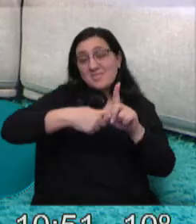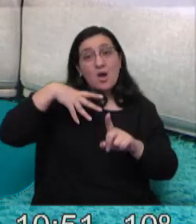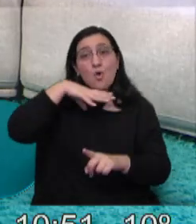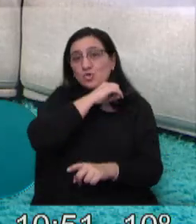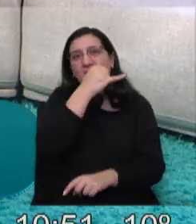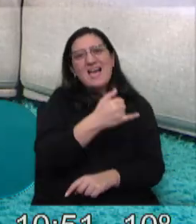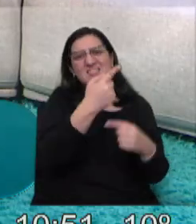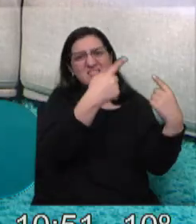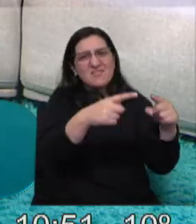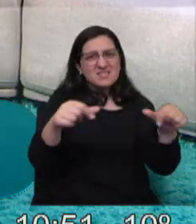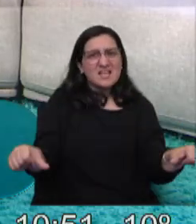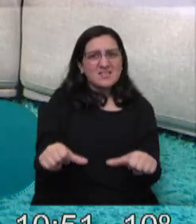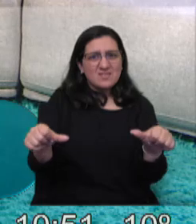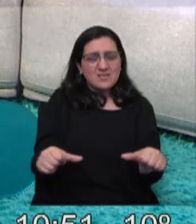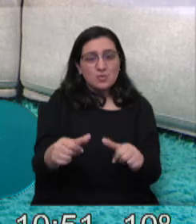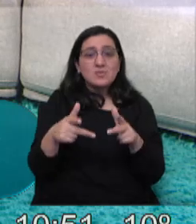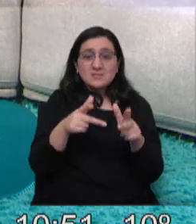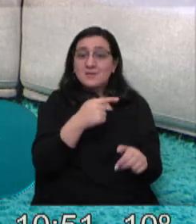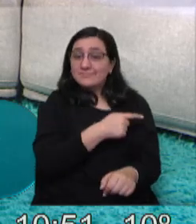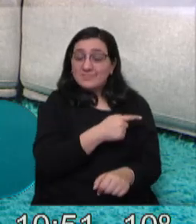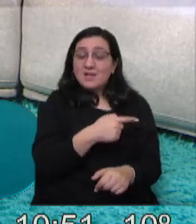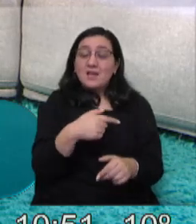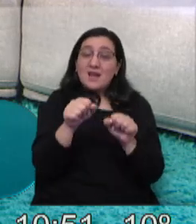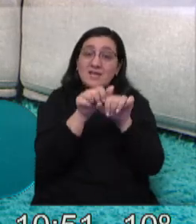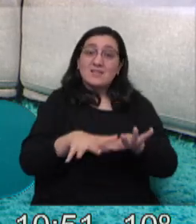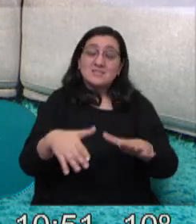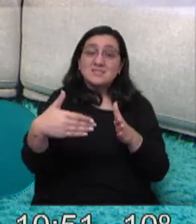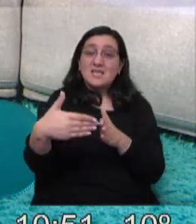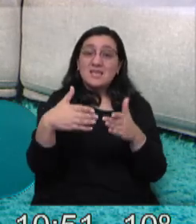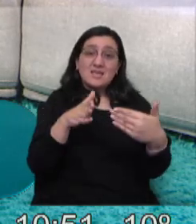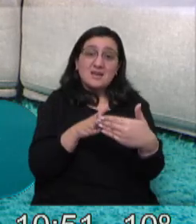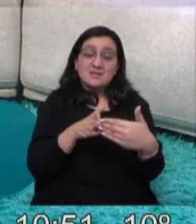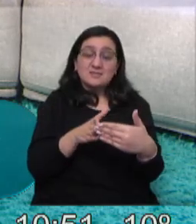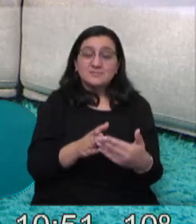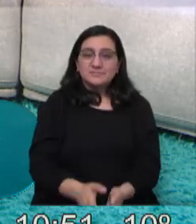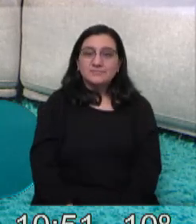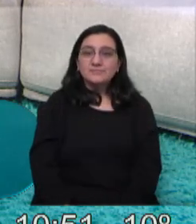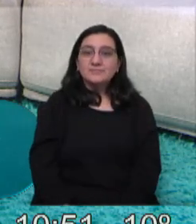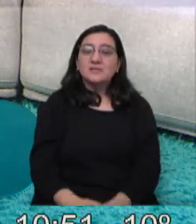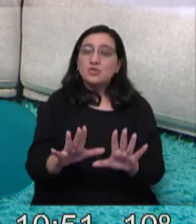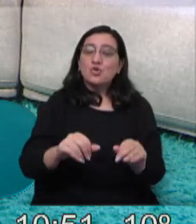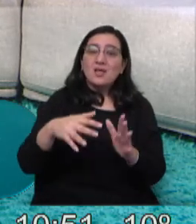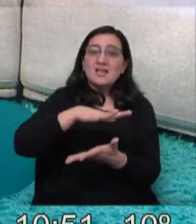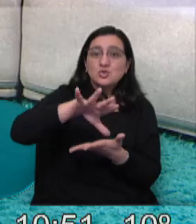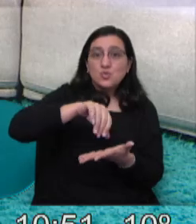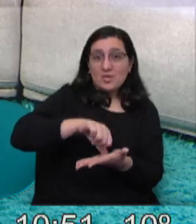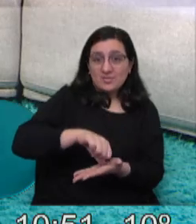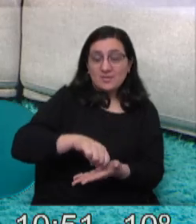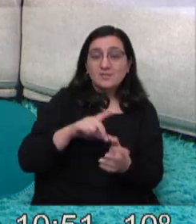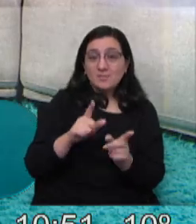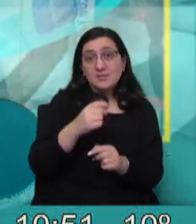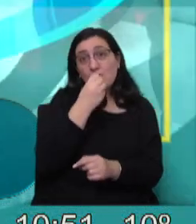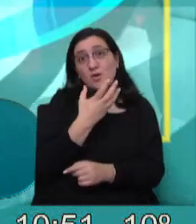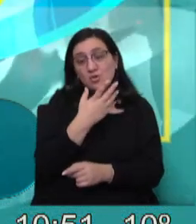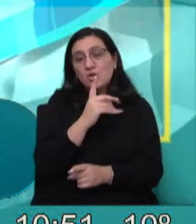actividades. Las pueden encontrar, como decía Angie, en las redes de Esquinas y de todo tipo y color y en toda la ciudad. También está bueno eso,